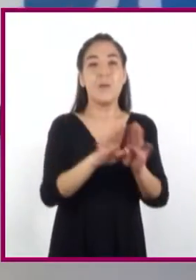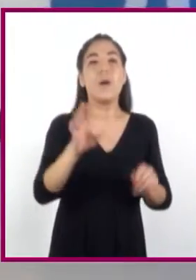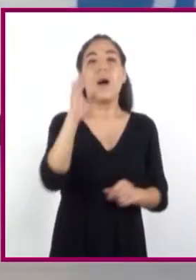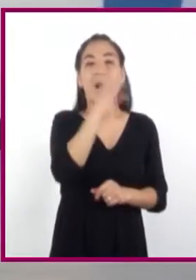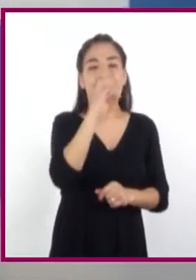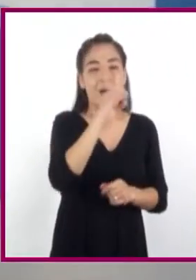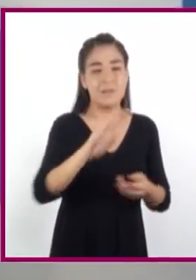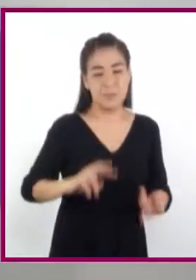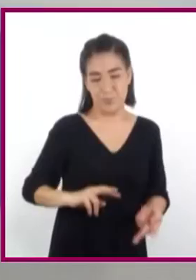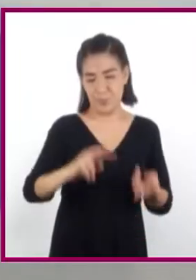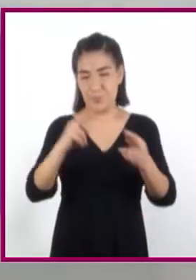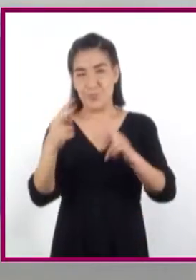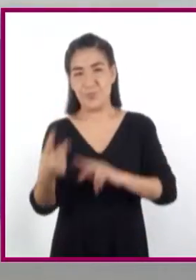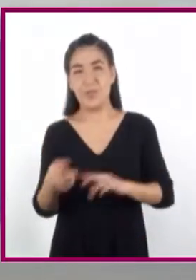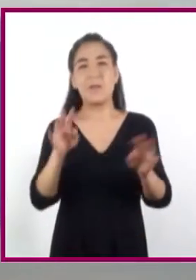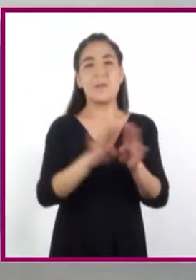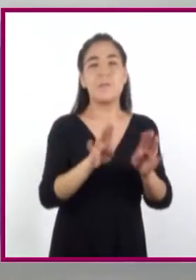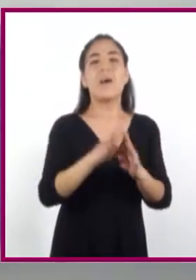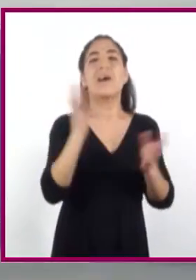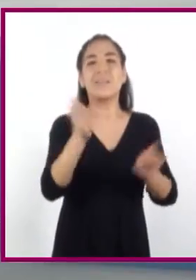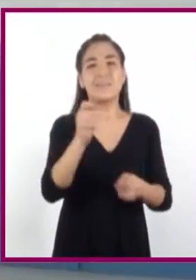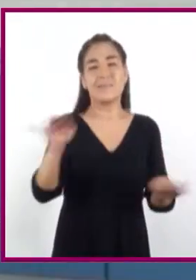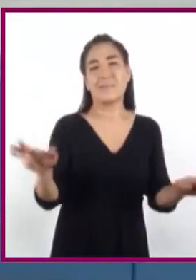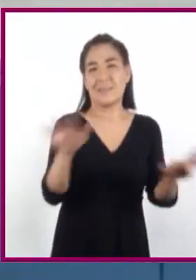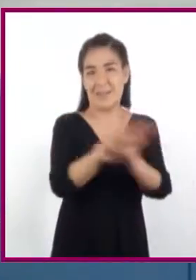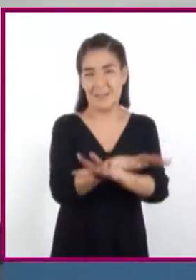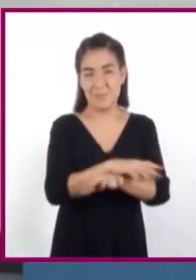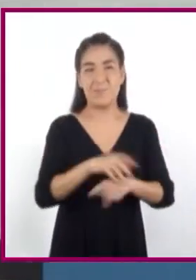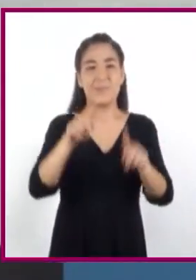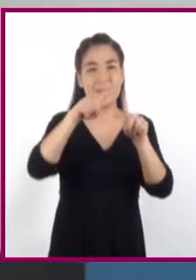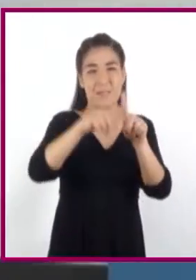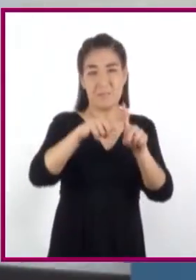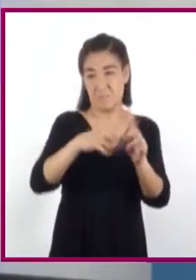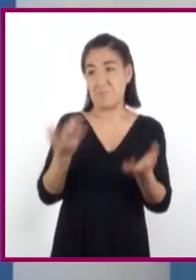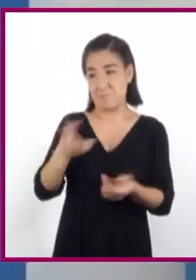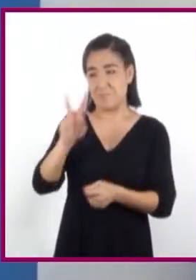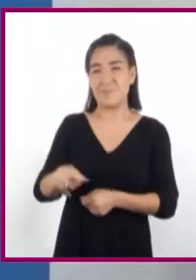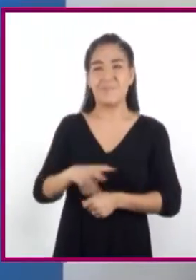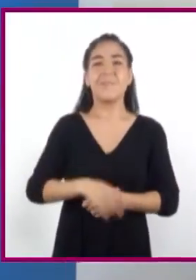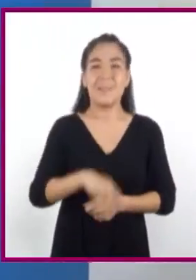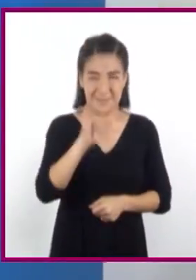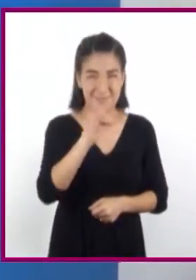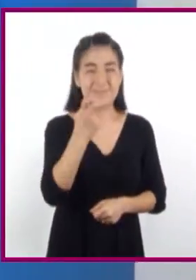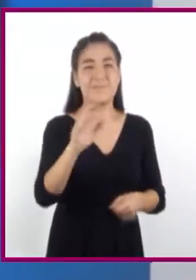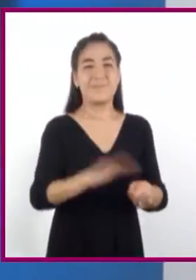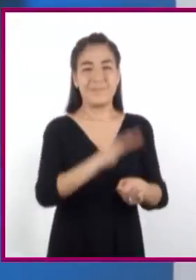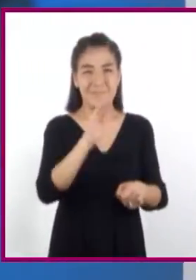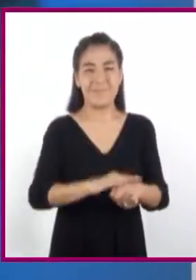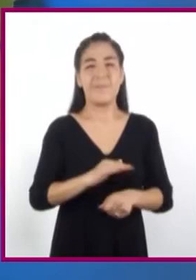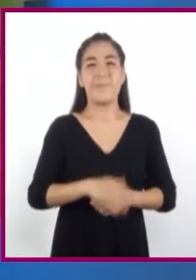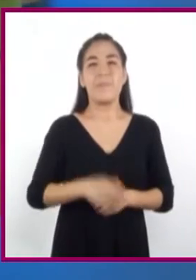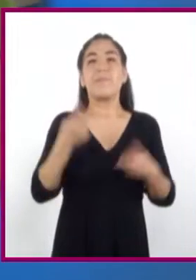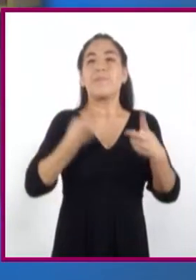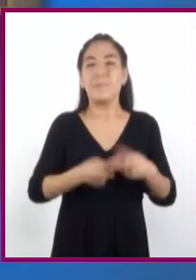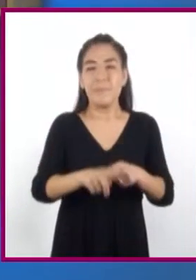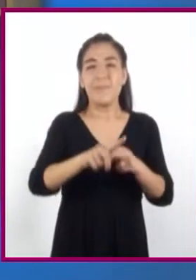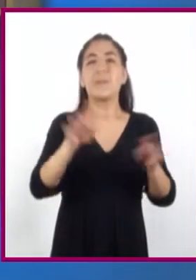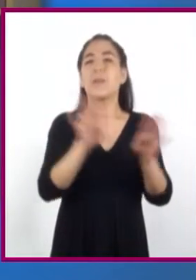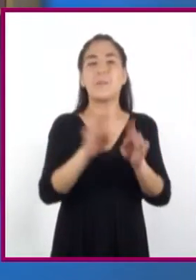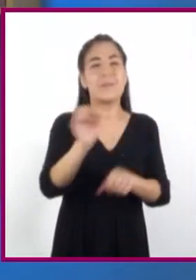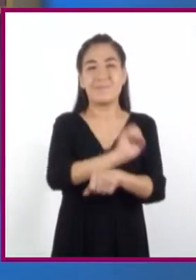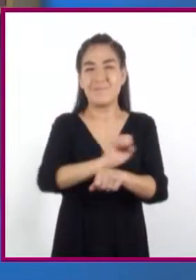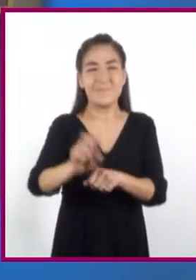de un cuerpo a otro para ocasionar un cambio en la temperatura. ¿Cierto, maestro? Eso es correcto. Comencemos con una